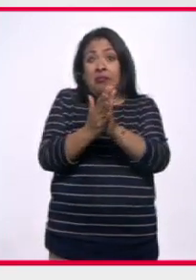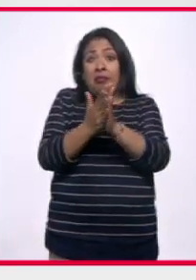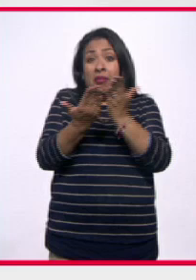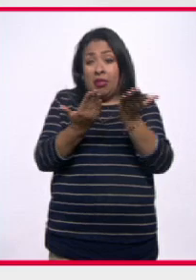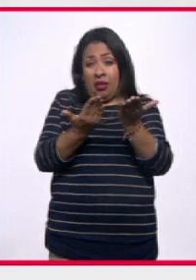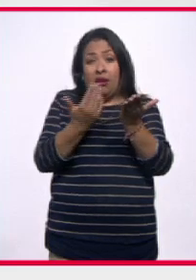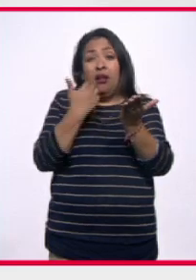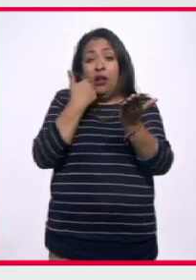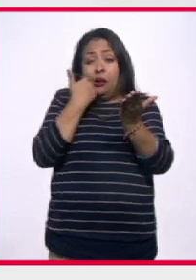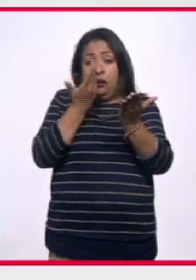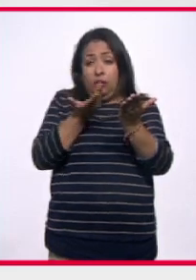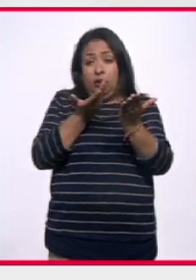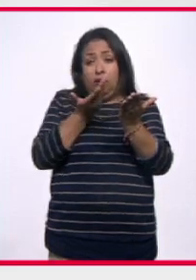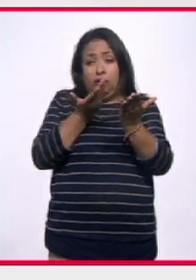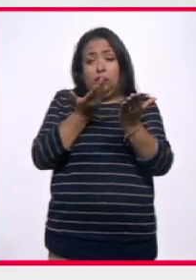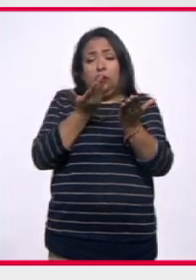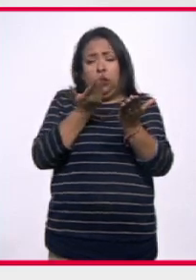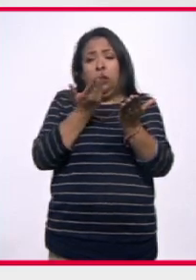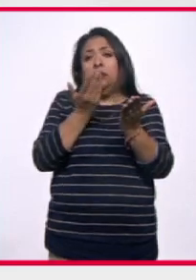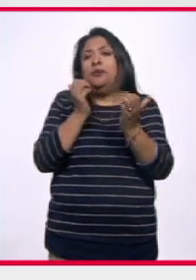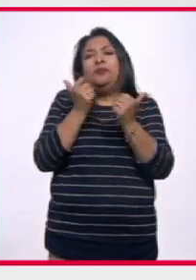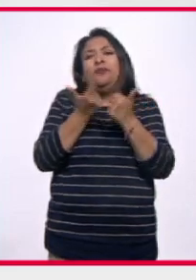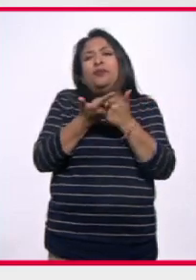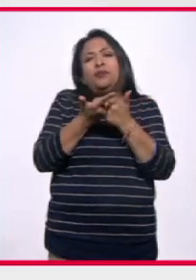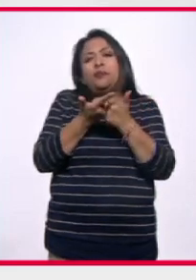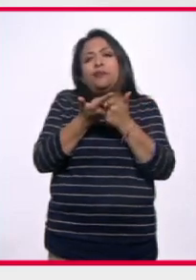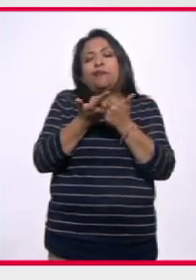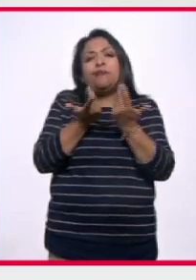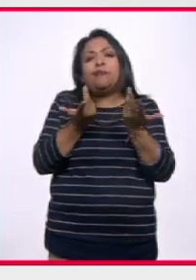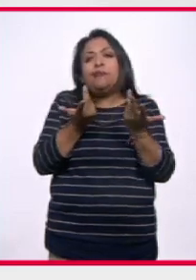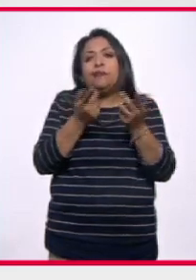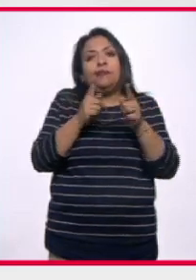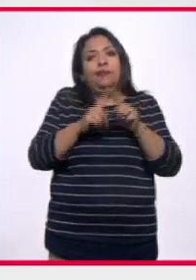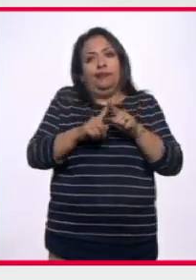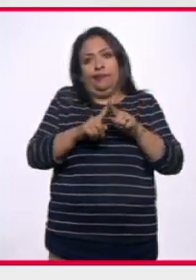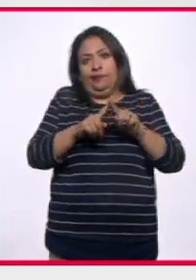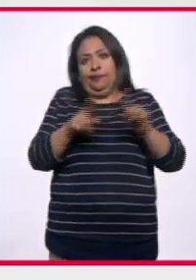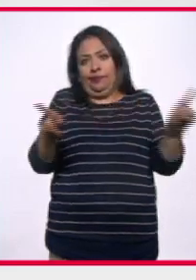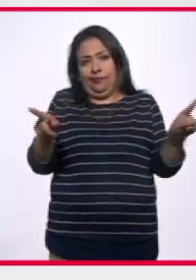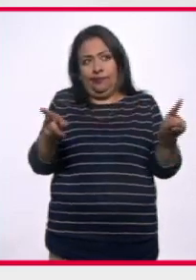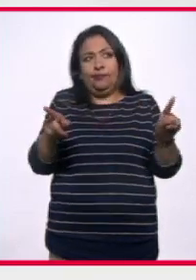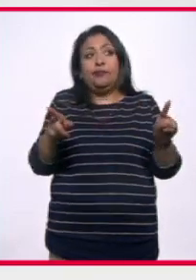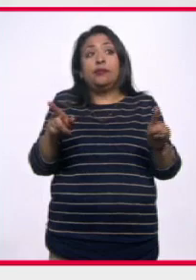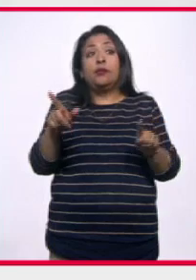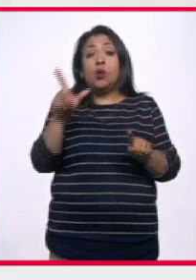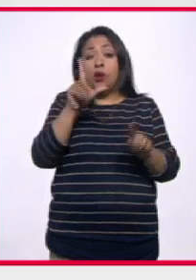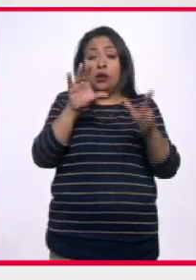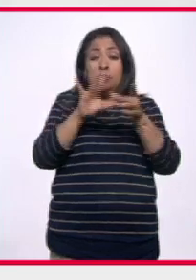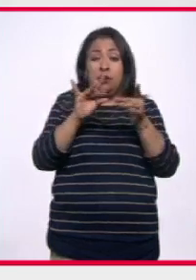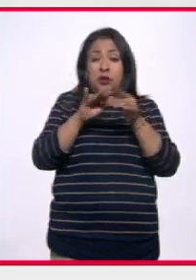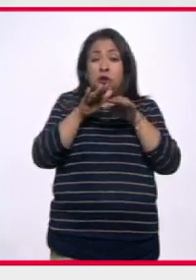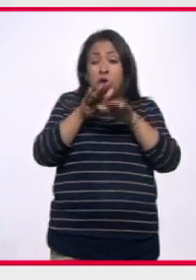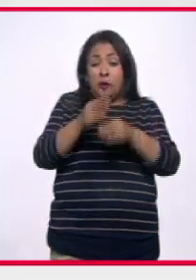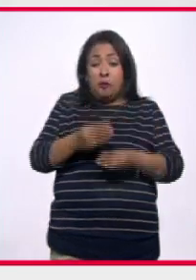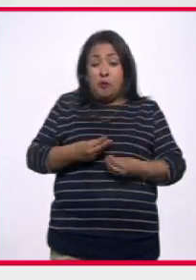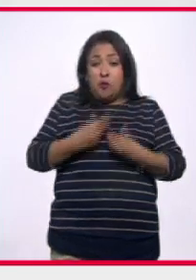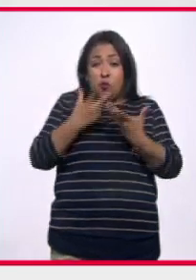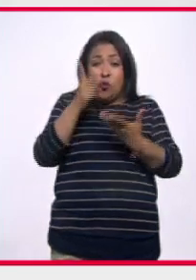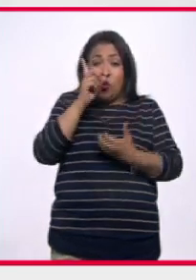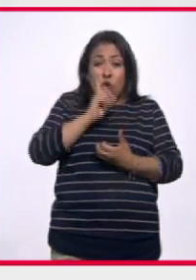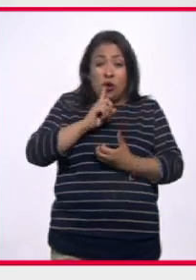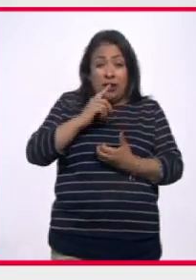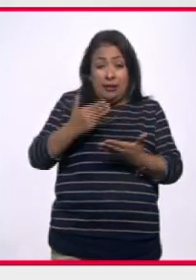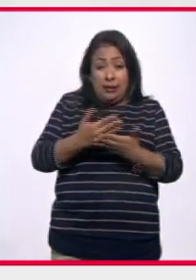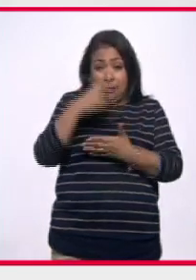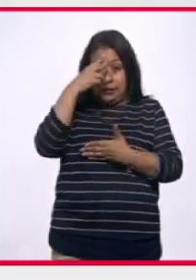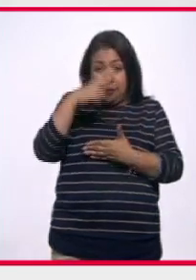es que quisimos hacer algo algo distinto porque cuando se habla de la de poetas mexicanas de